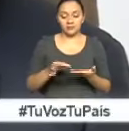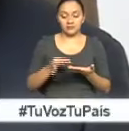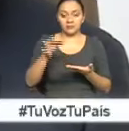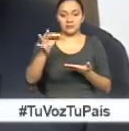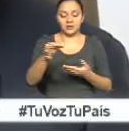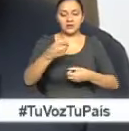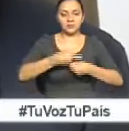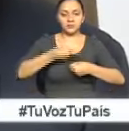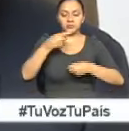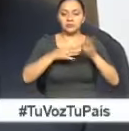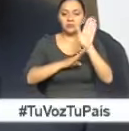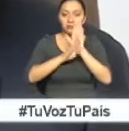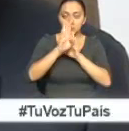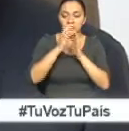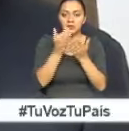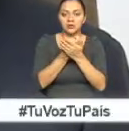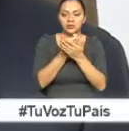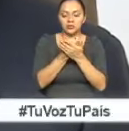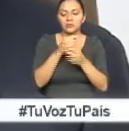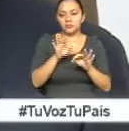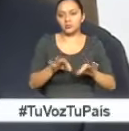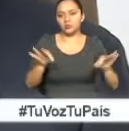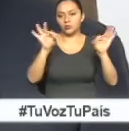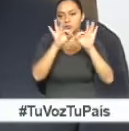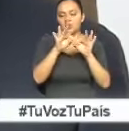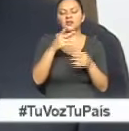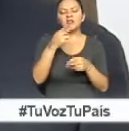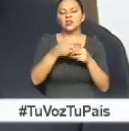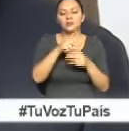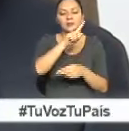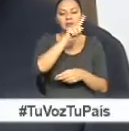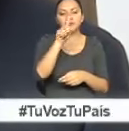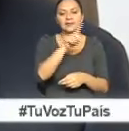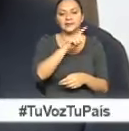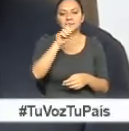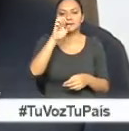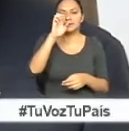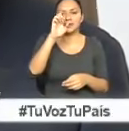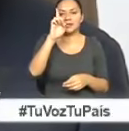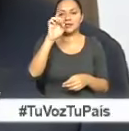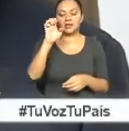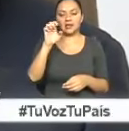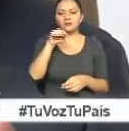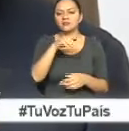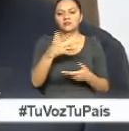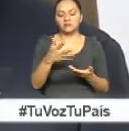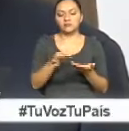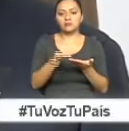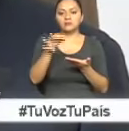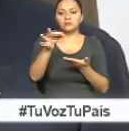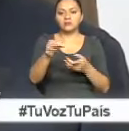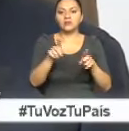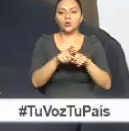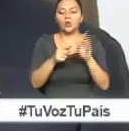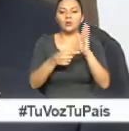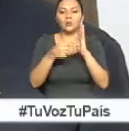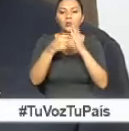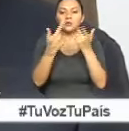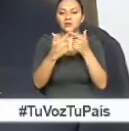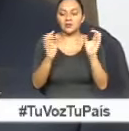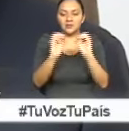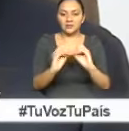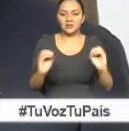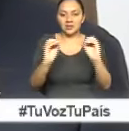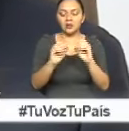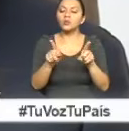desarrollo económico es una figura bastante interesante. Eso reemplaza lo que era conocido como zonas francas, que eran, digamos, unos